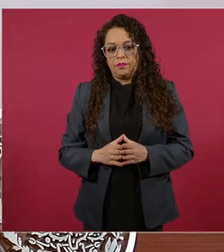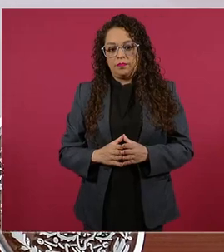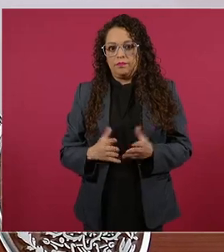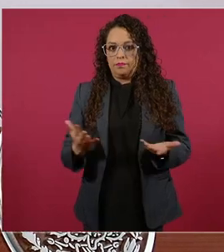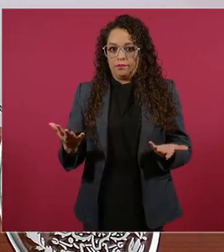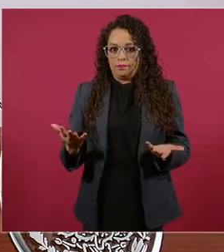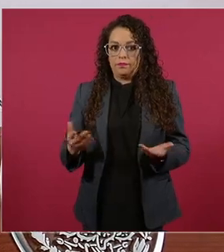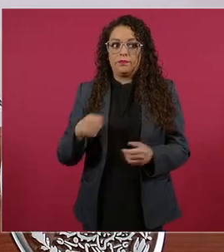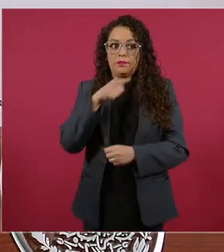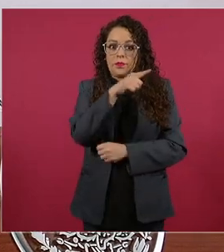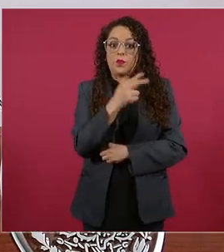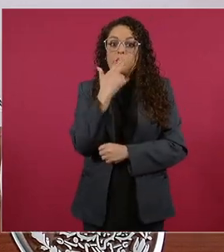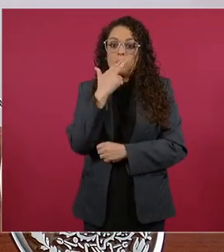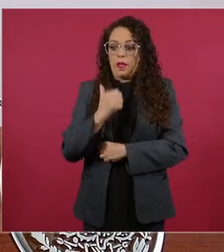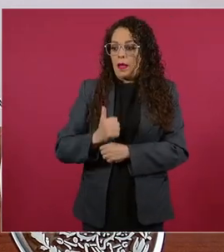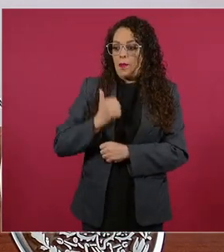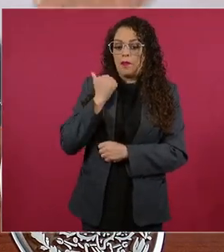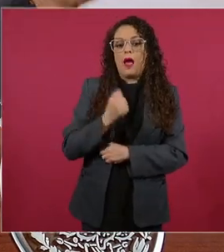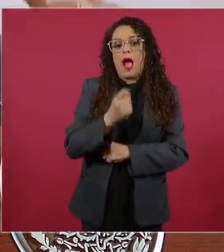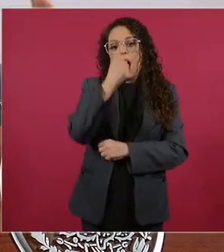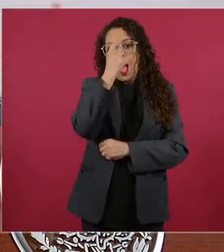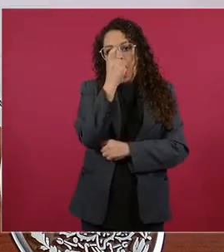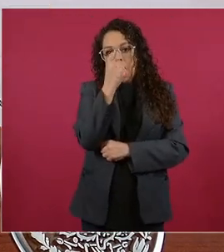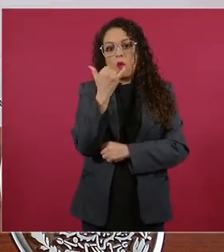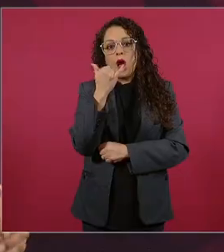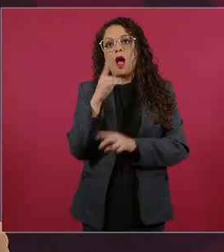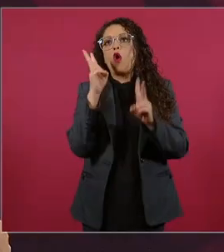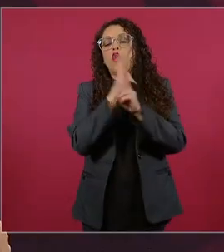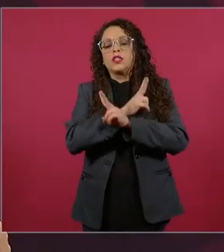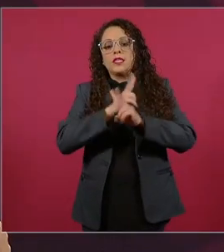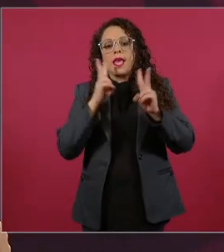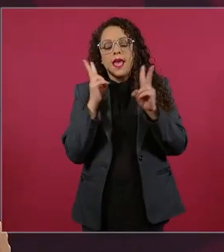y del agua de la mitad rural.